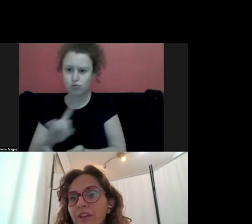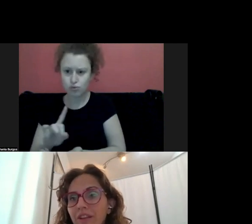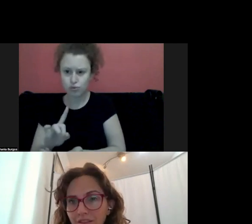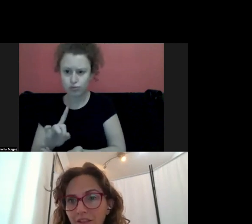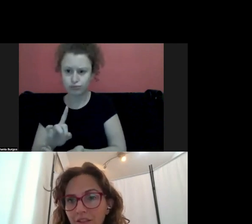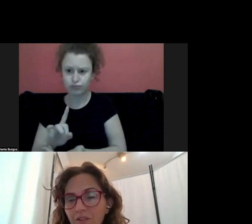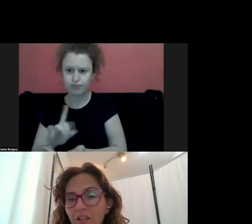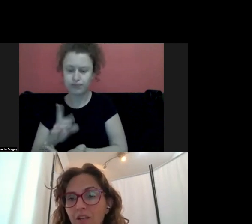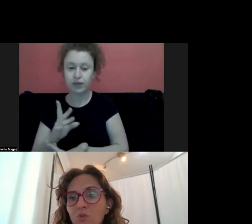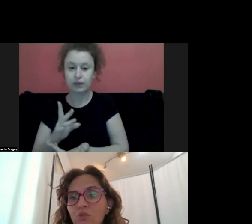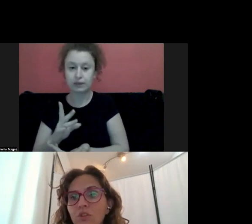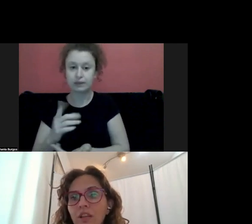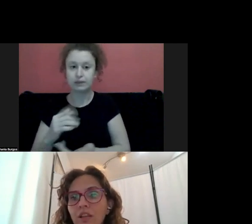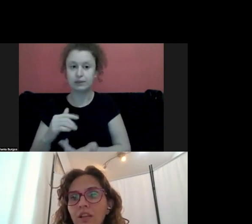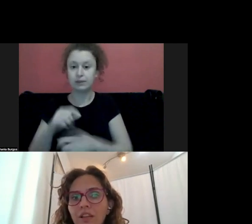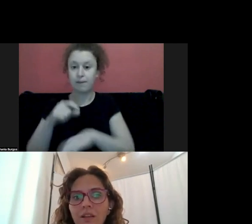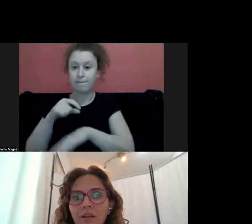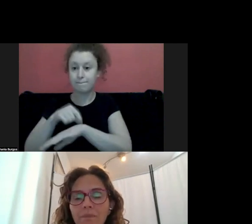somos diferentes,